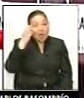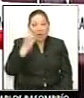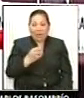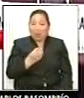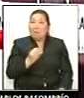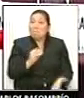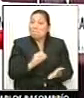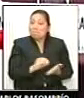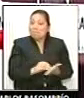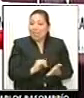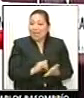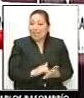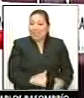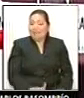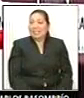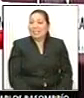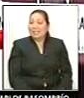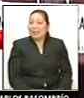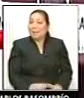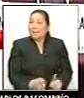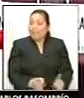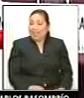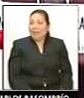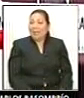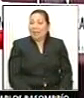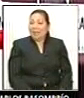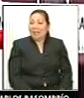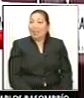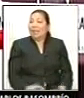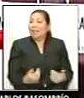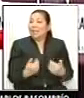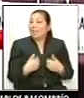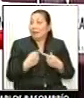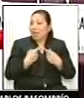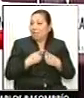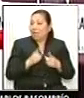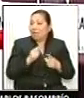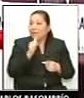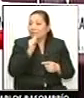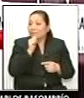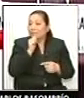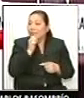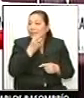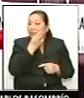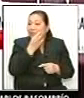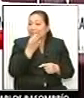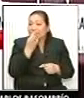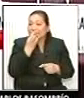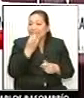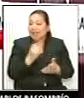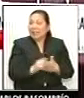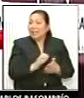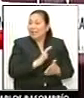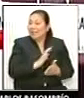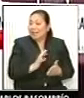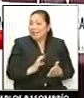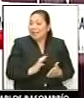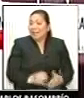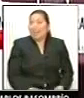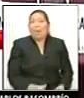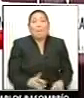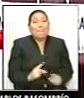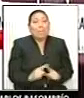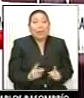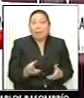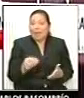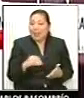Por más que reemplace, por más que tenga otra vacancia, tiene tal información reservada, secreta, de Estado, que no es una comisión